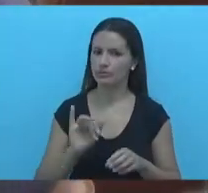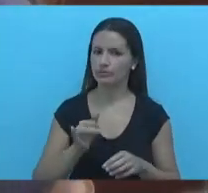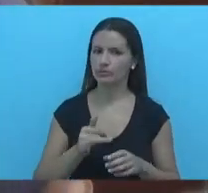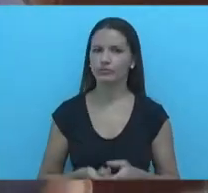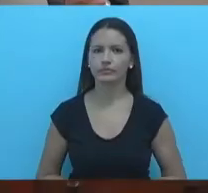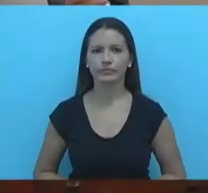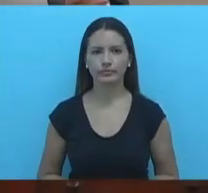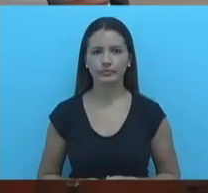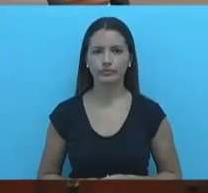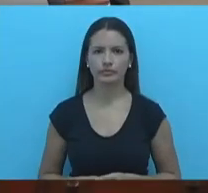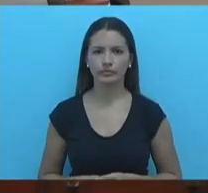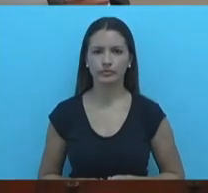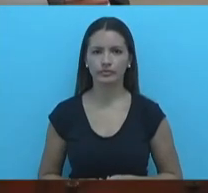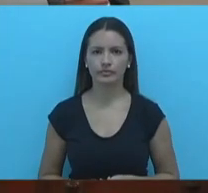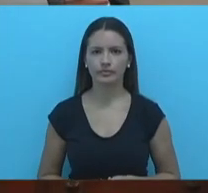Gracias.